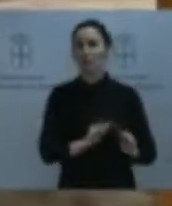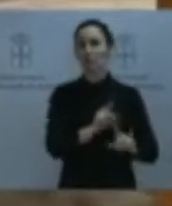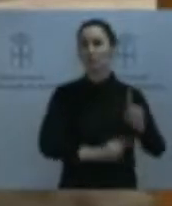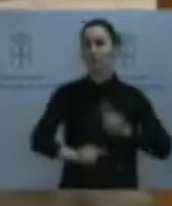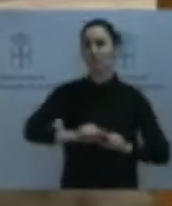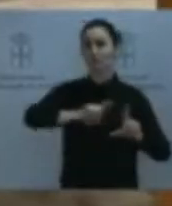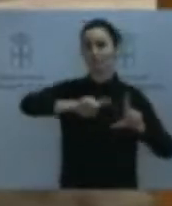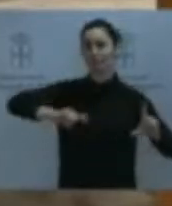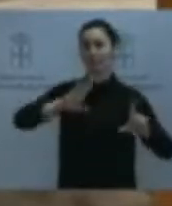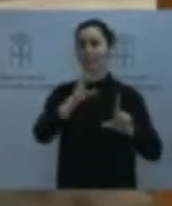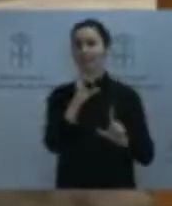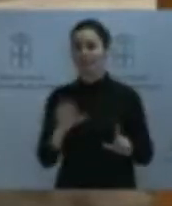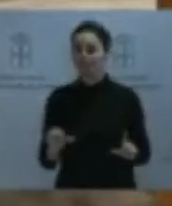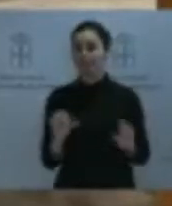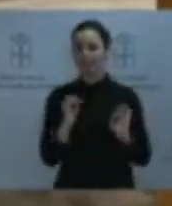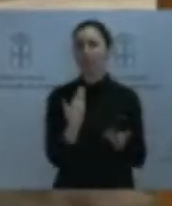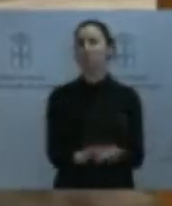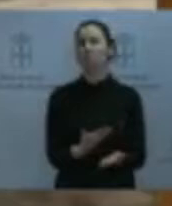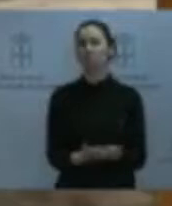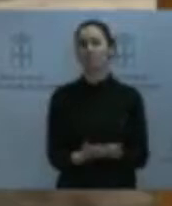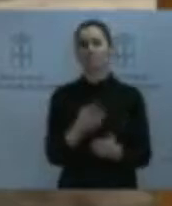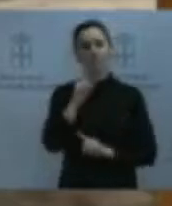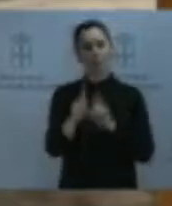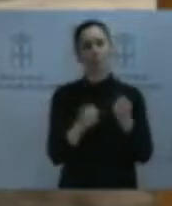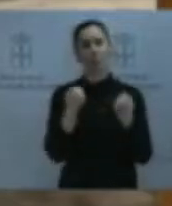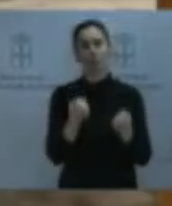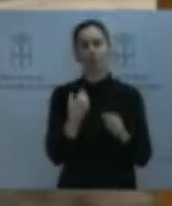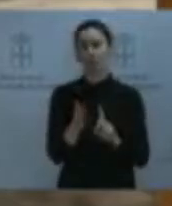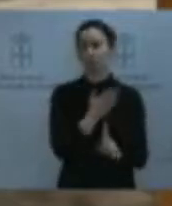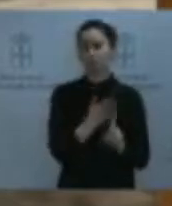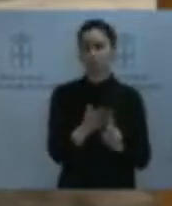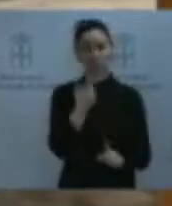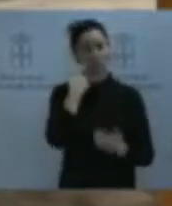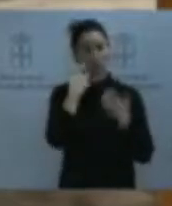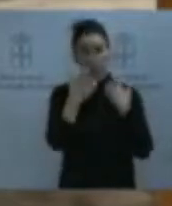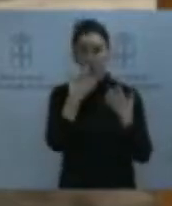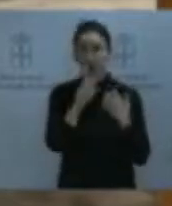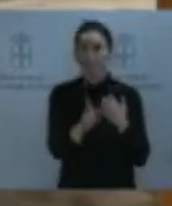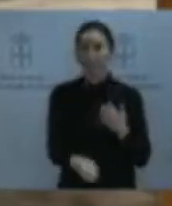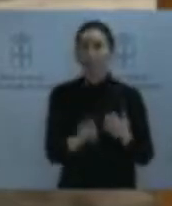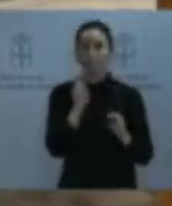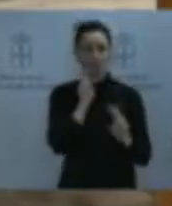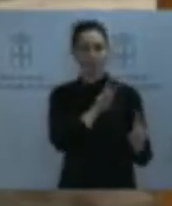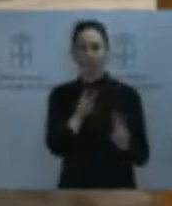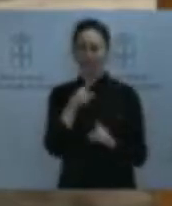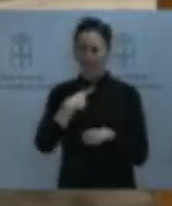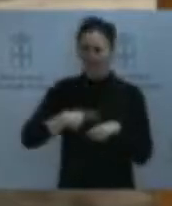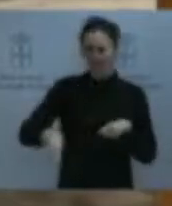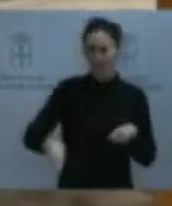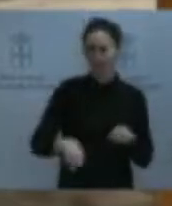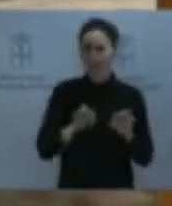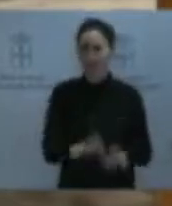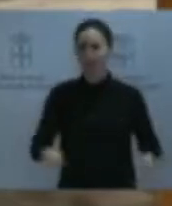atestiguan una mayor preocupación por la violencia machista, sino también una visión bien distinta de la reactivación económica y del discurso que la acompaña. Las